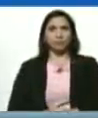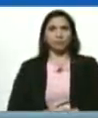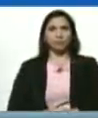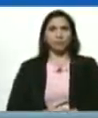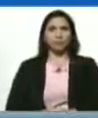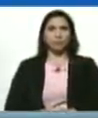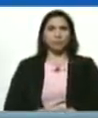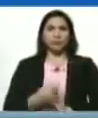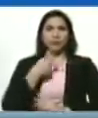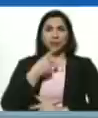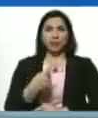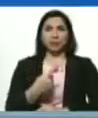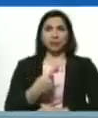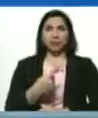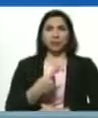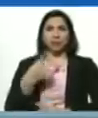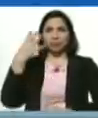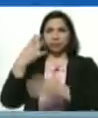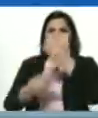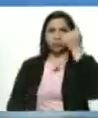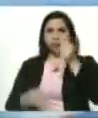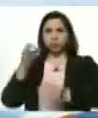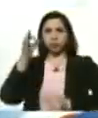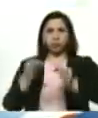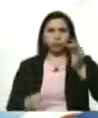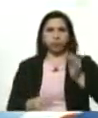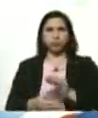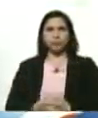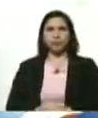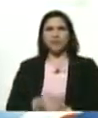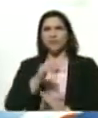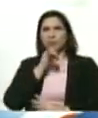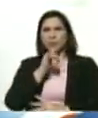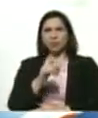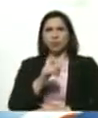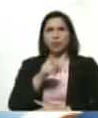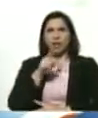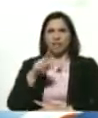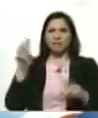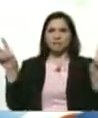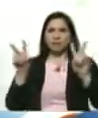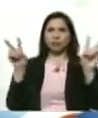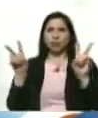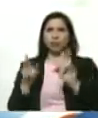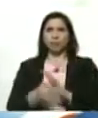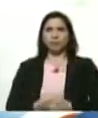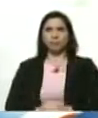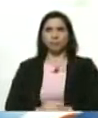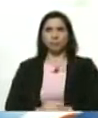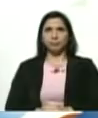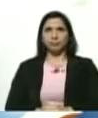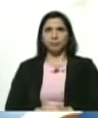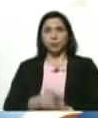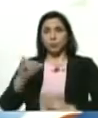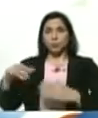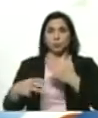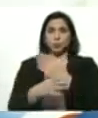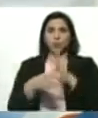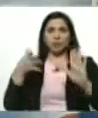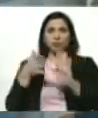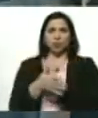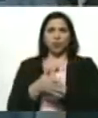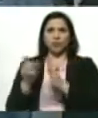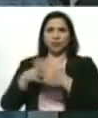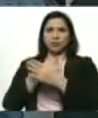y dice el prófugo de la justicia esta noticia es una victoria juan guaidó sobre sanciones